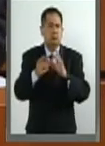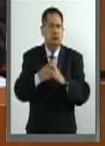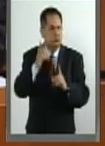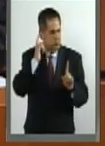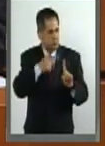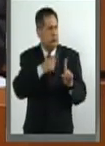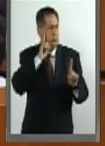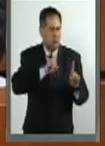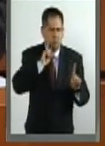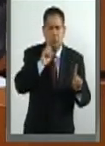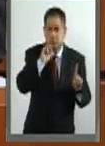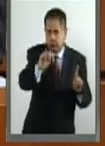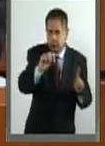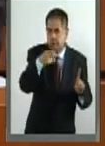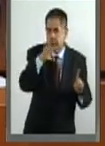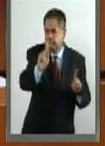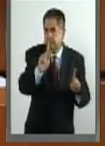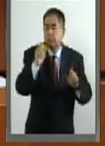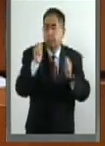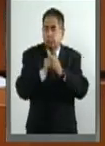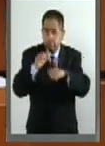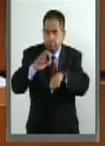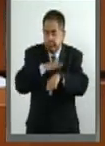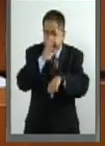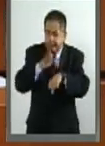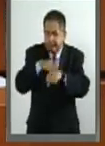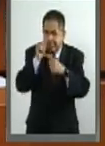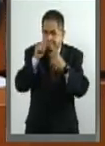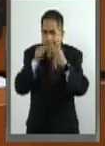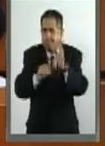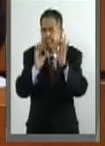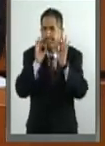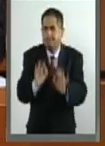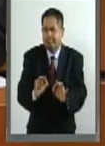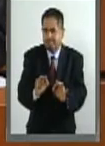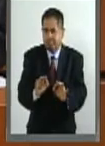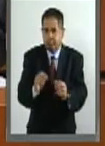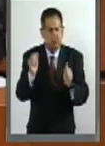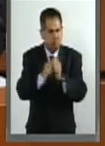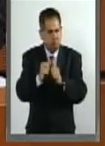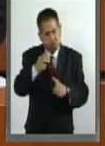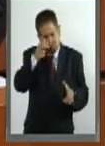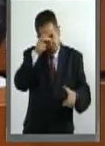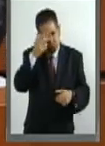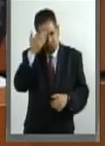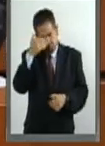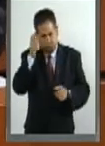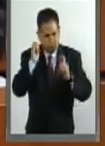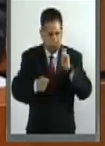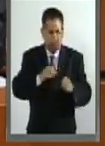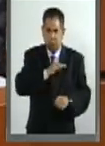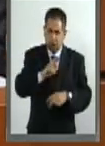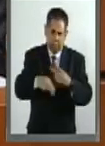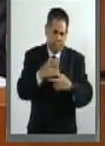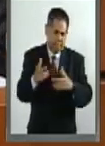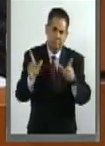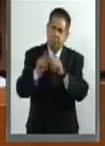pero que sea alguien que cumpla con los requisitos y además tenga la capacidad para desempeñar